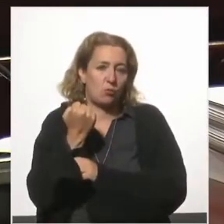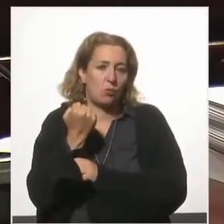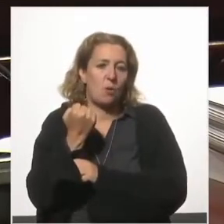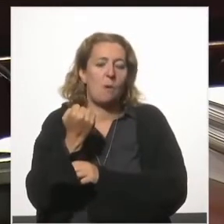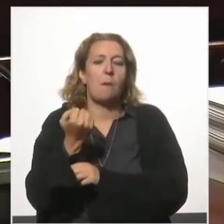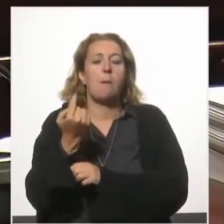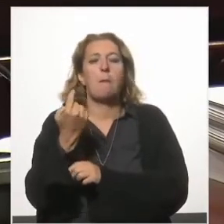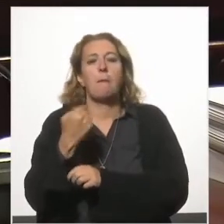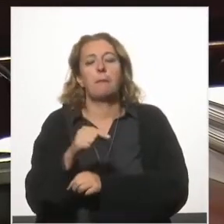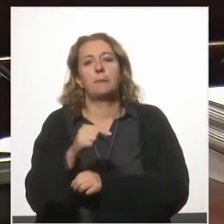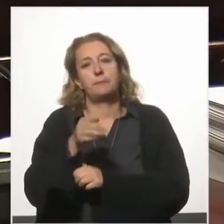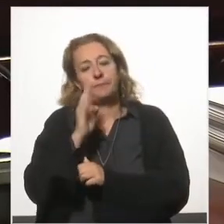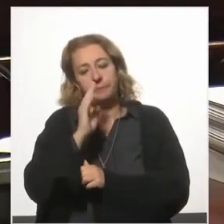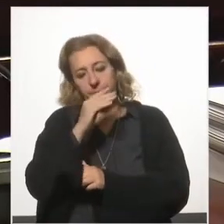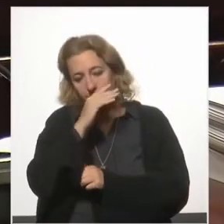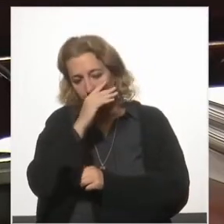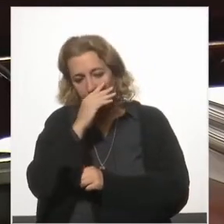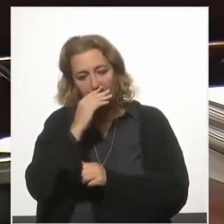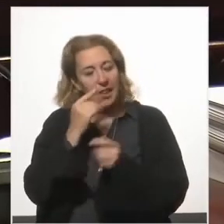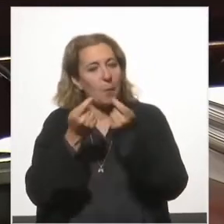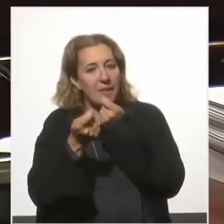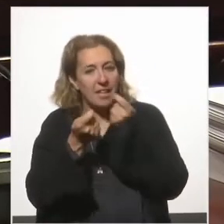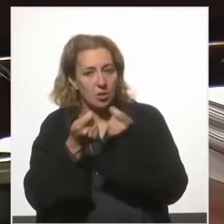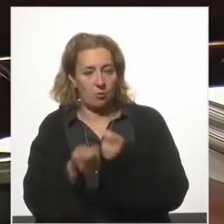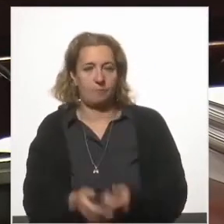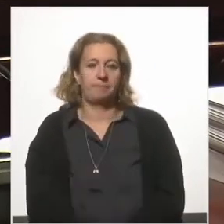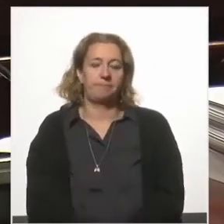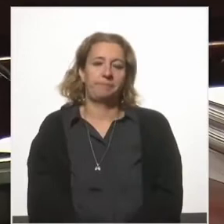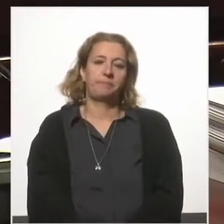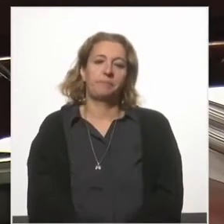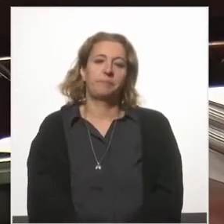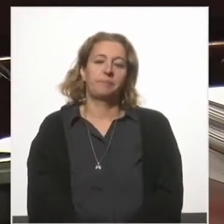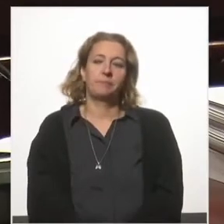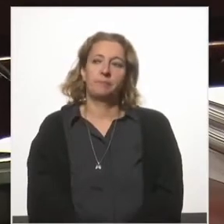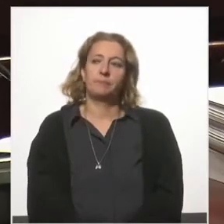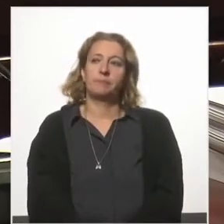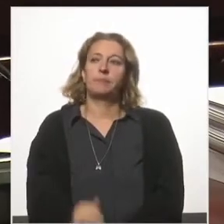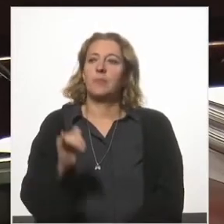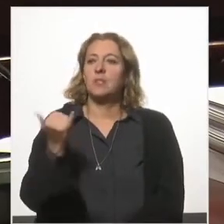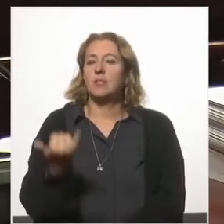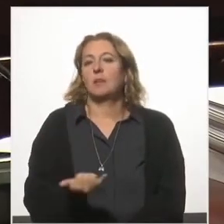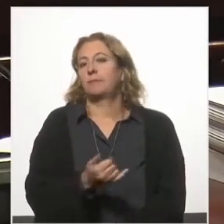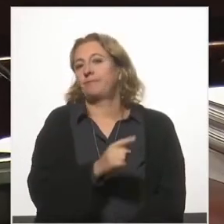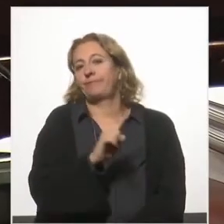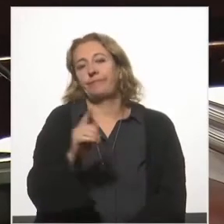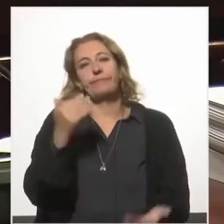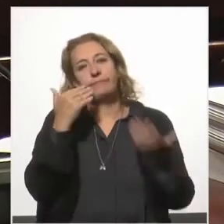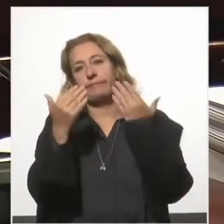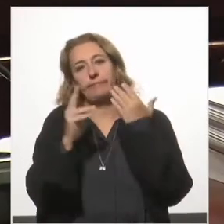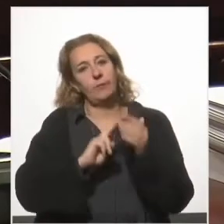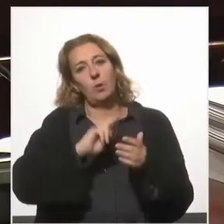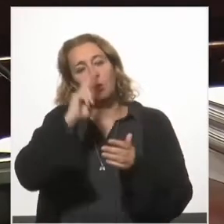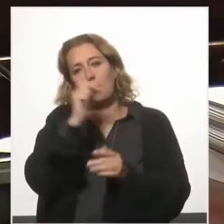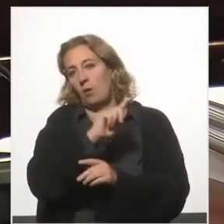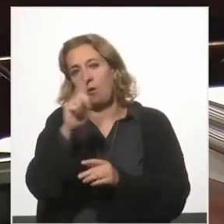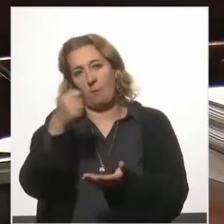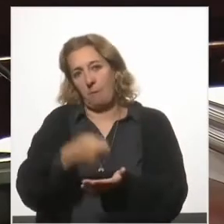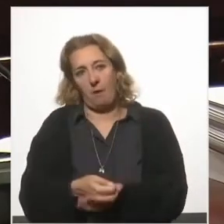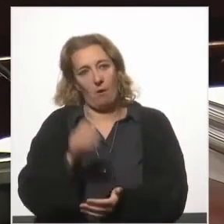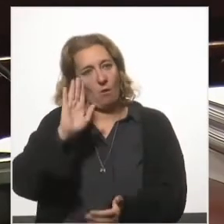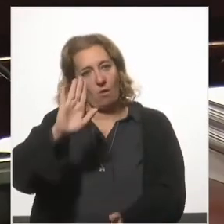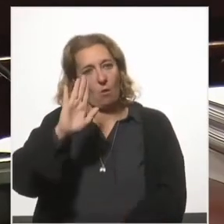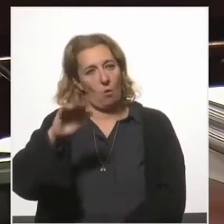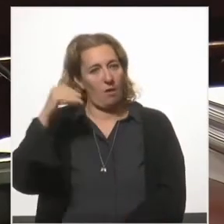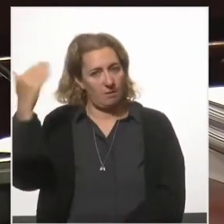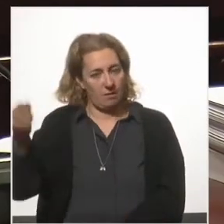para perpetuar esa dominación. Ya no se habla en el Uruguay del no pago de la deuda